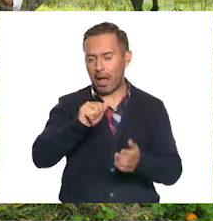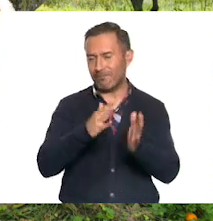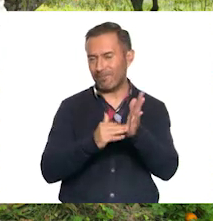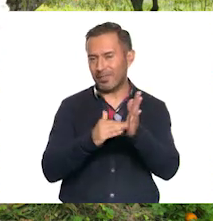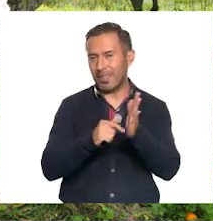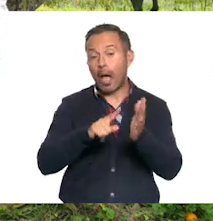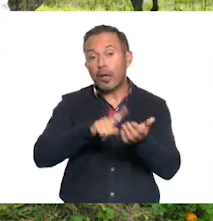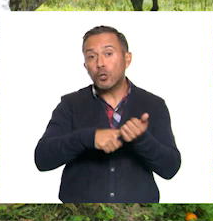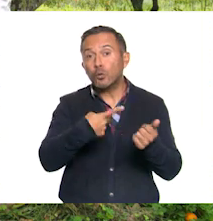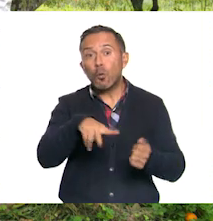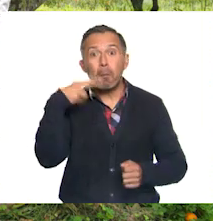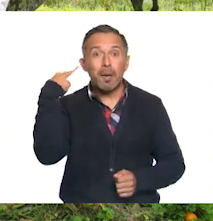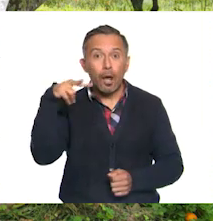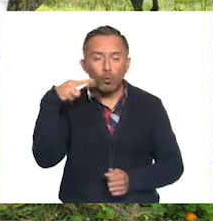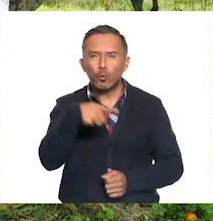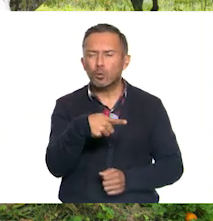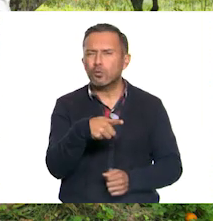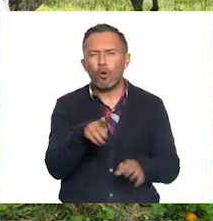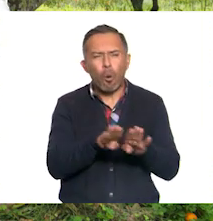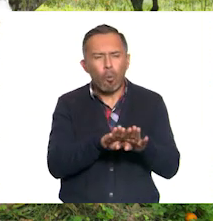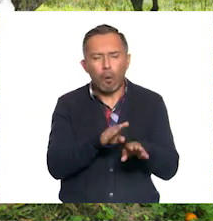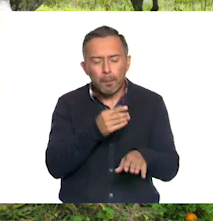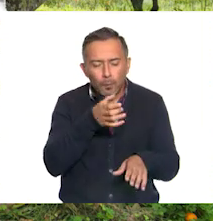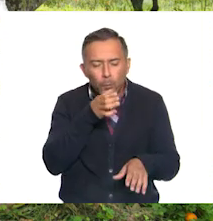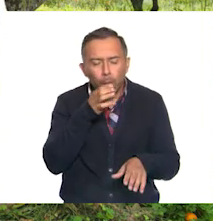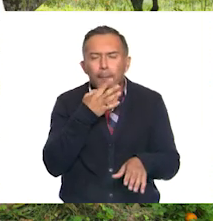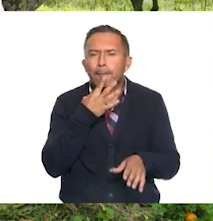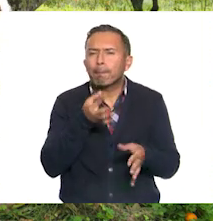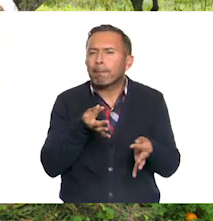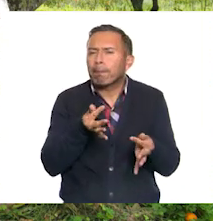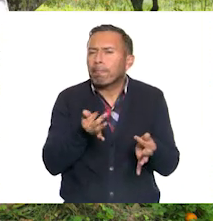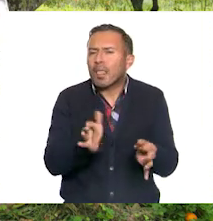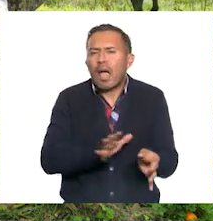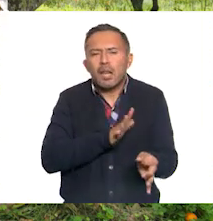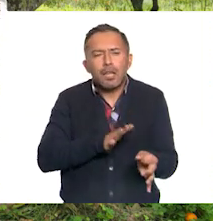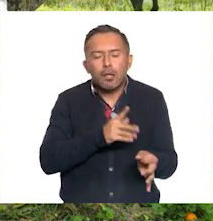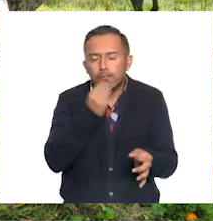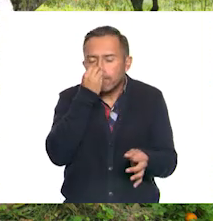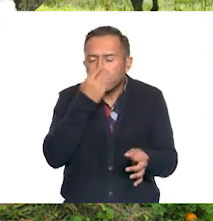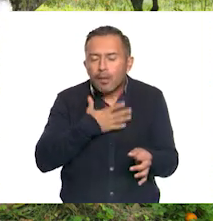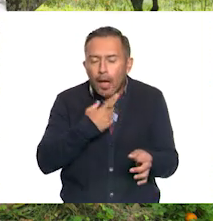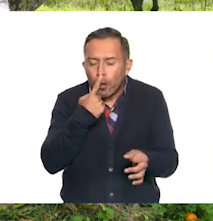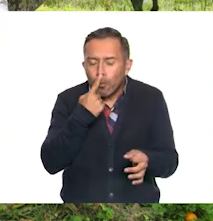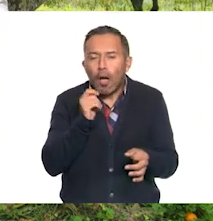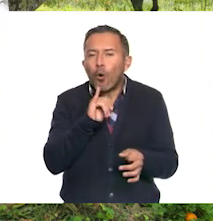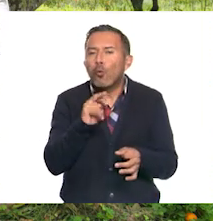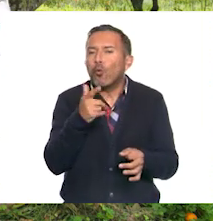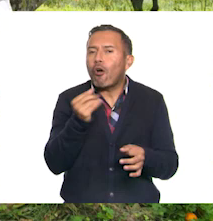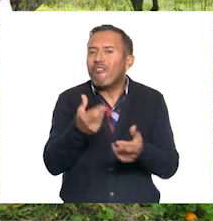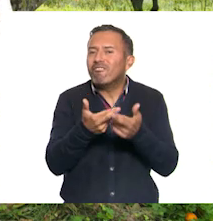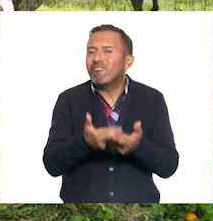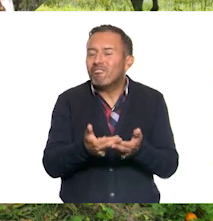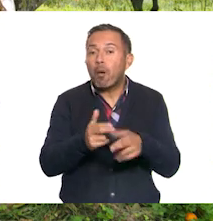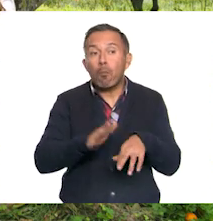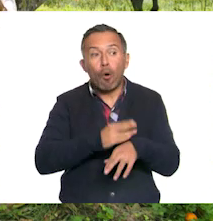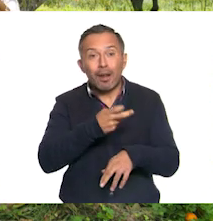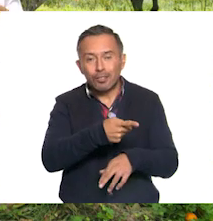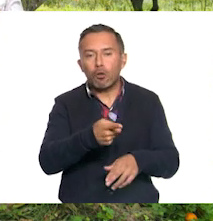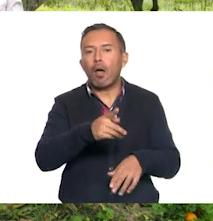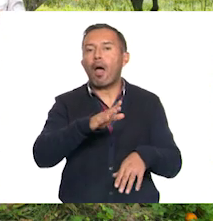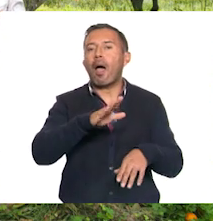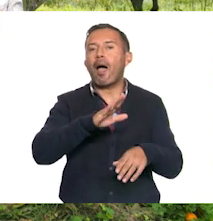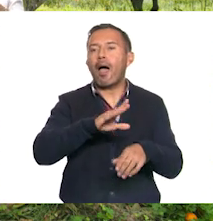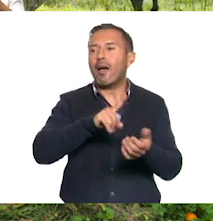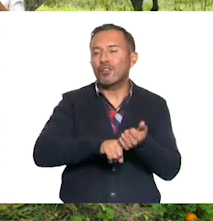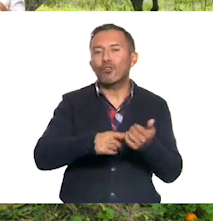que se cultiva en Veracruz es de excelente calidad, aroma y jugo. Por ello, su producción se complementa con la